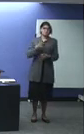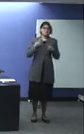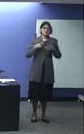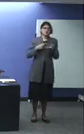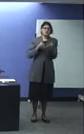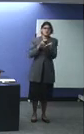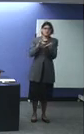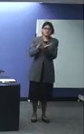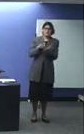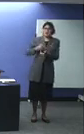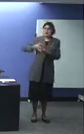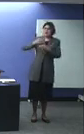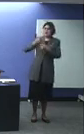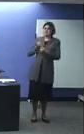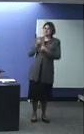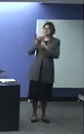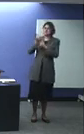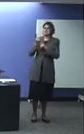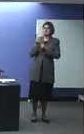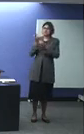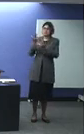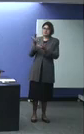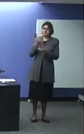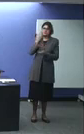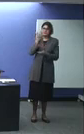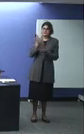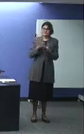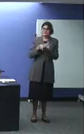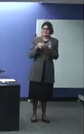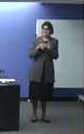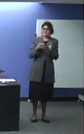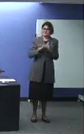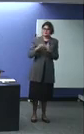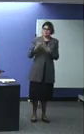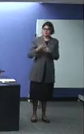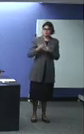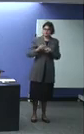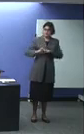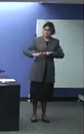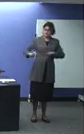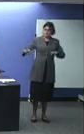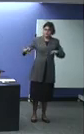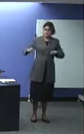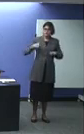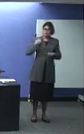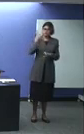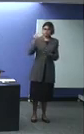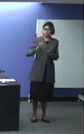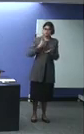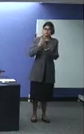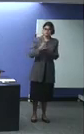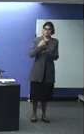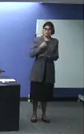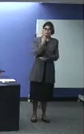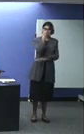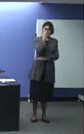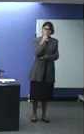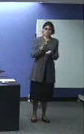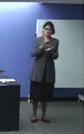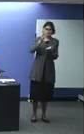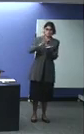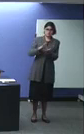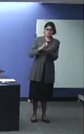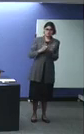en las personas con discapacidad, y solo quiero poner de ejemplo este presidium. soy la única persona con discapacidad hablando